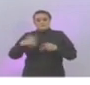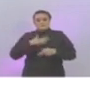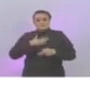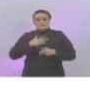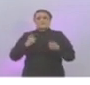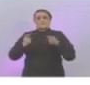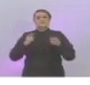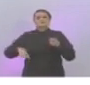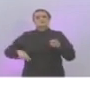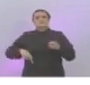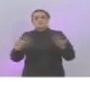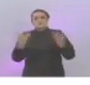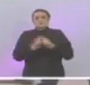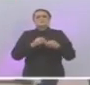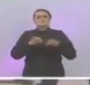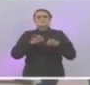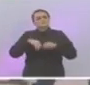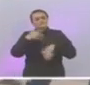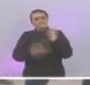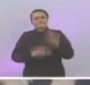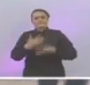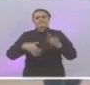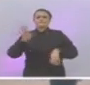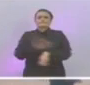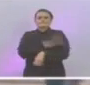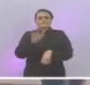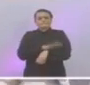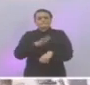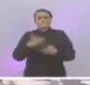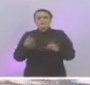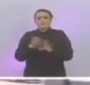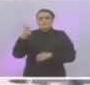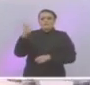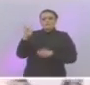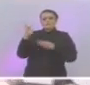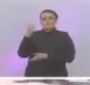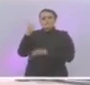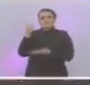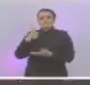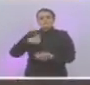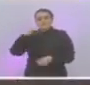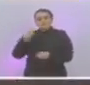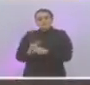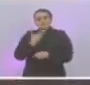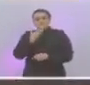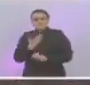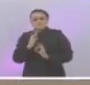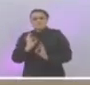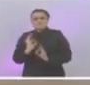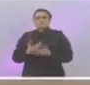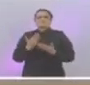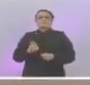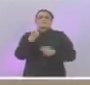de este gobierno, hemos trabajado con ahínco para tener finanzas públicas sanas y responsables a partir